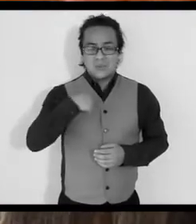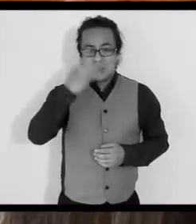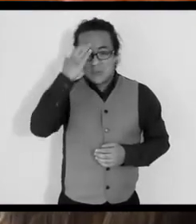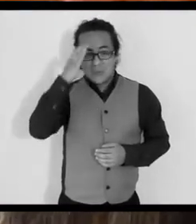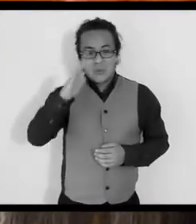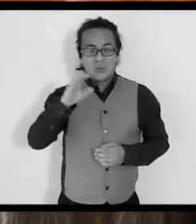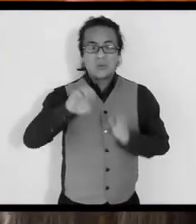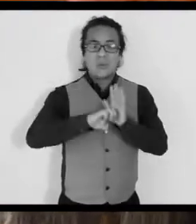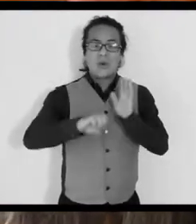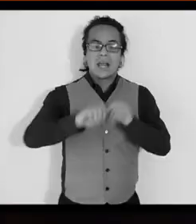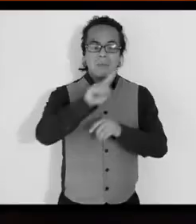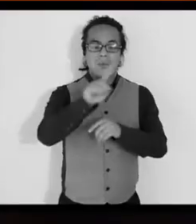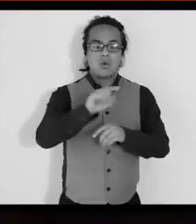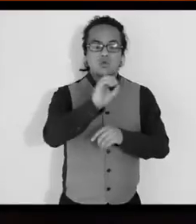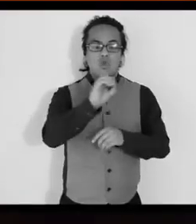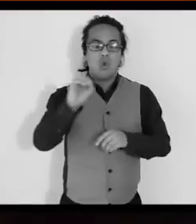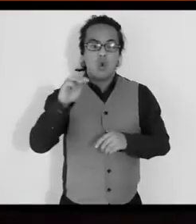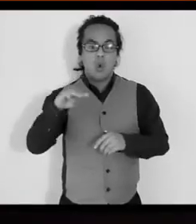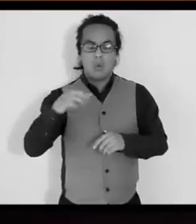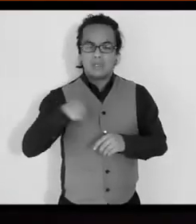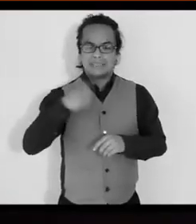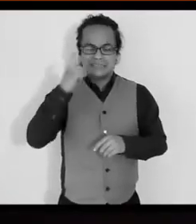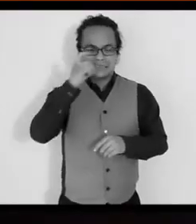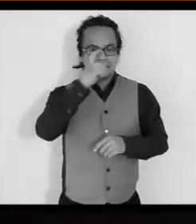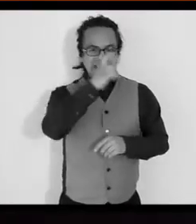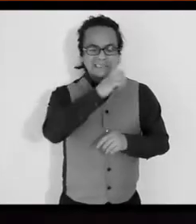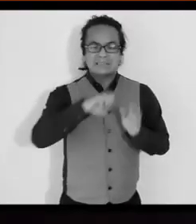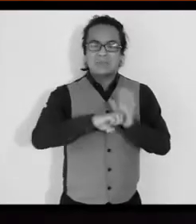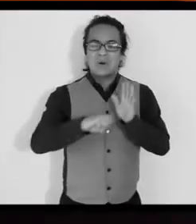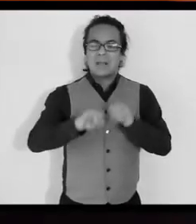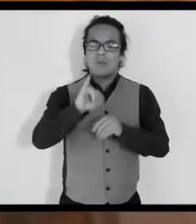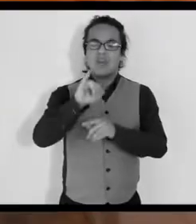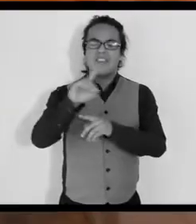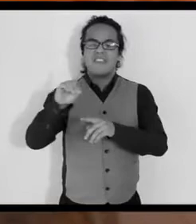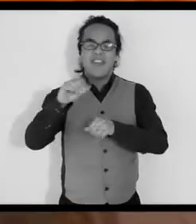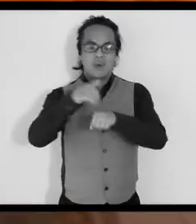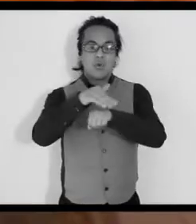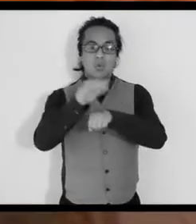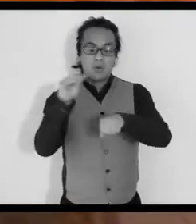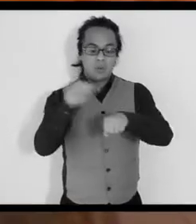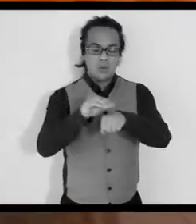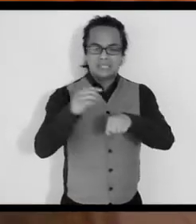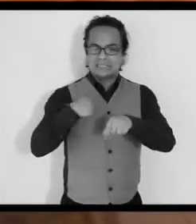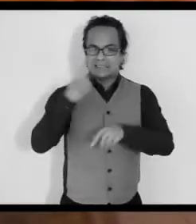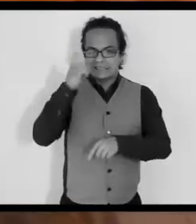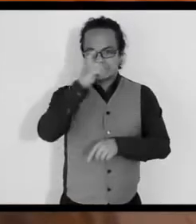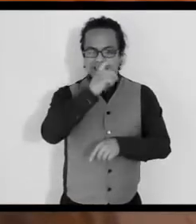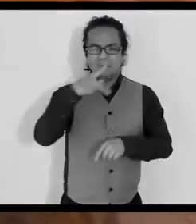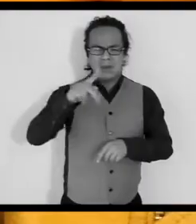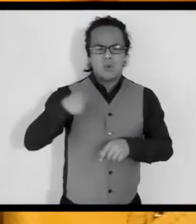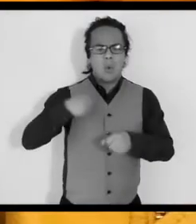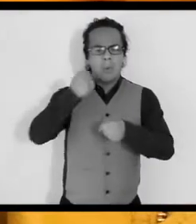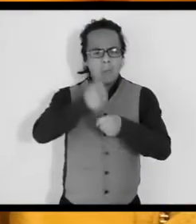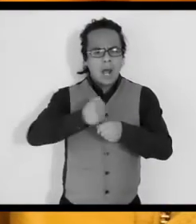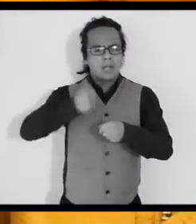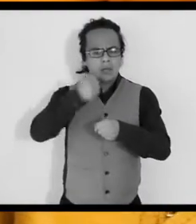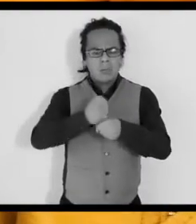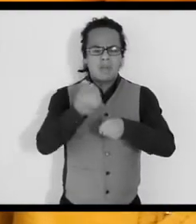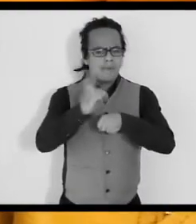porque no la conocía. En Zoom me costaba mucho trabajo poner el ID y fui